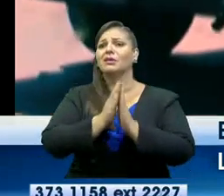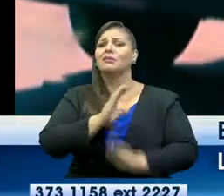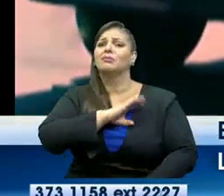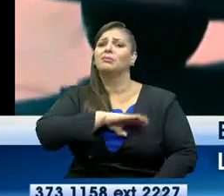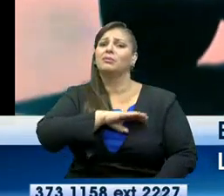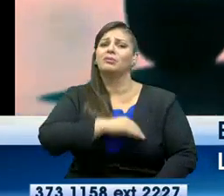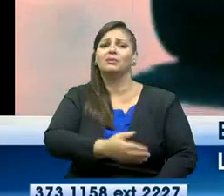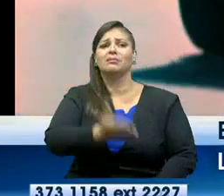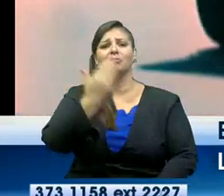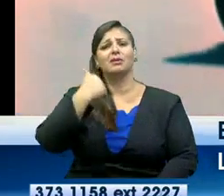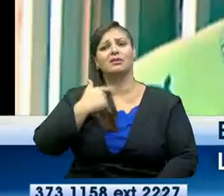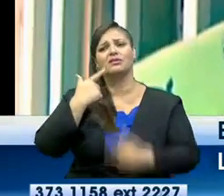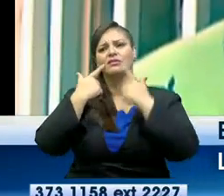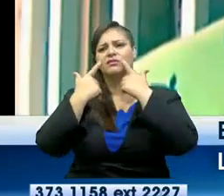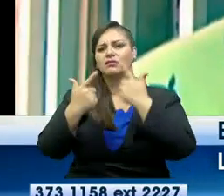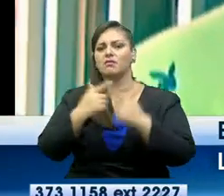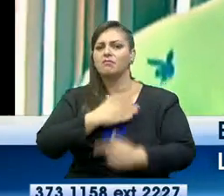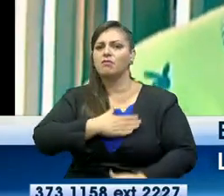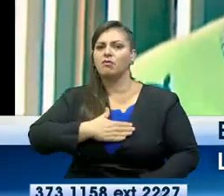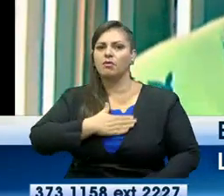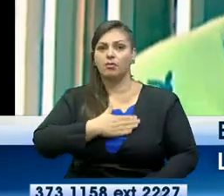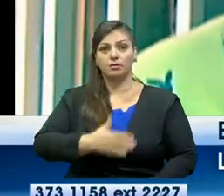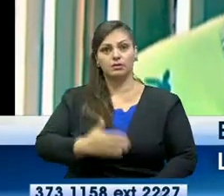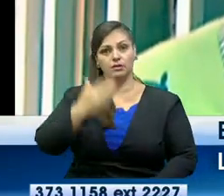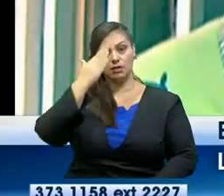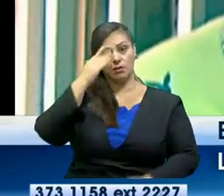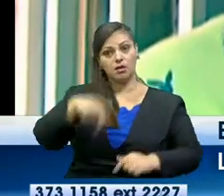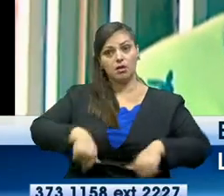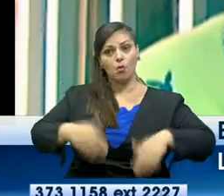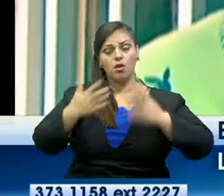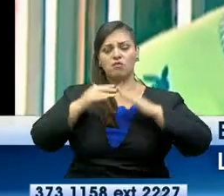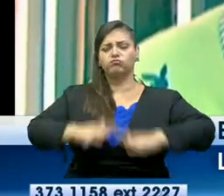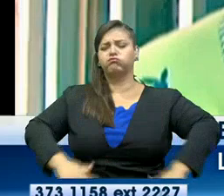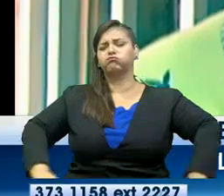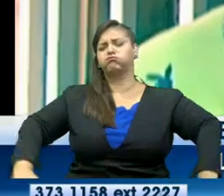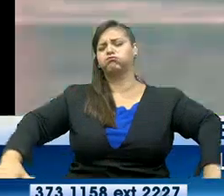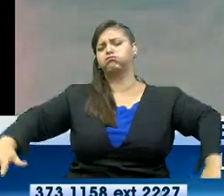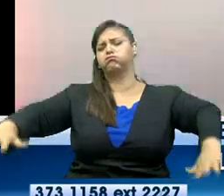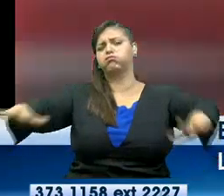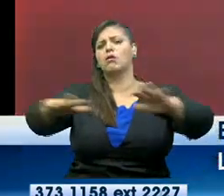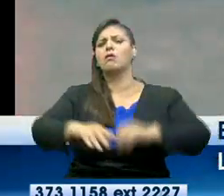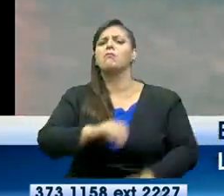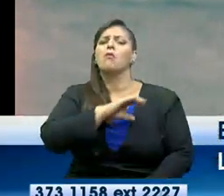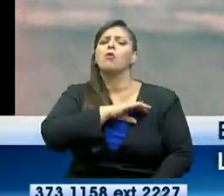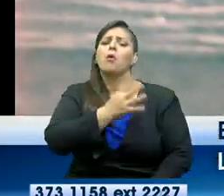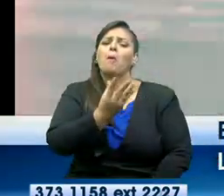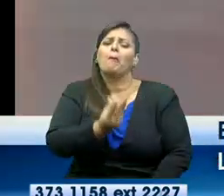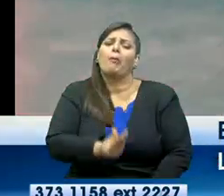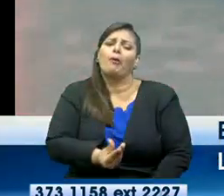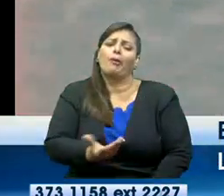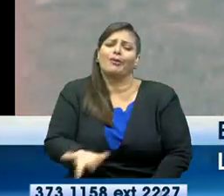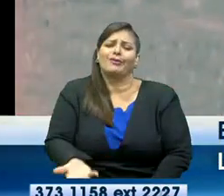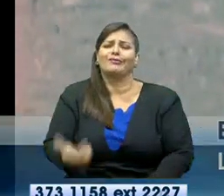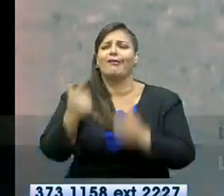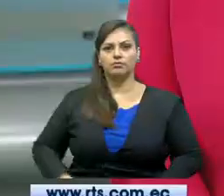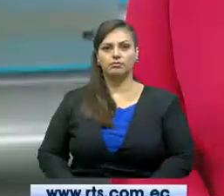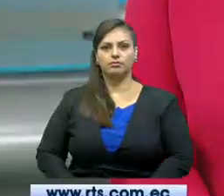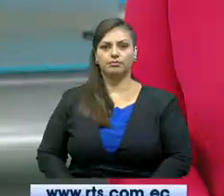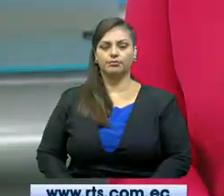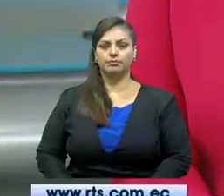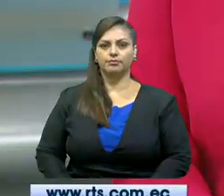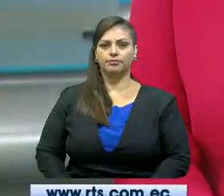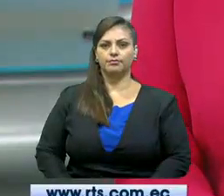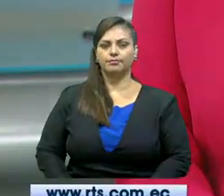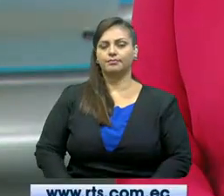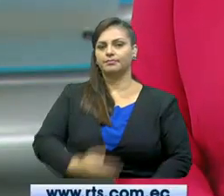yo más recuerdo policial, sabe que Guayaquil es demasiado grande para los pocos coincidentes que tienen. Informó José Morales.